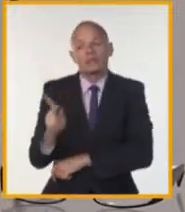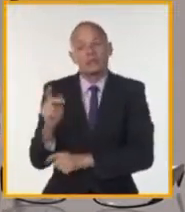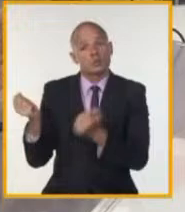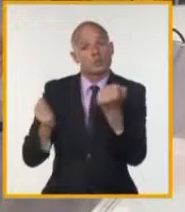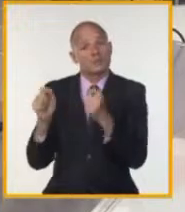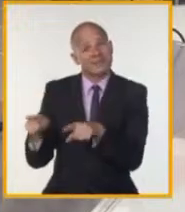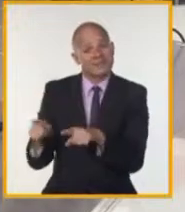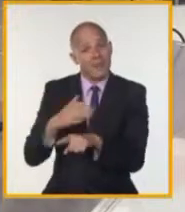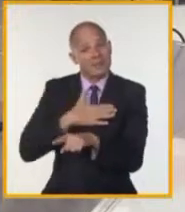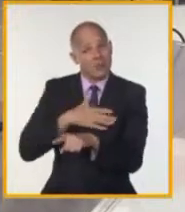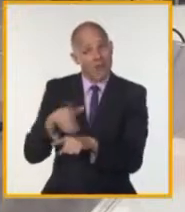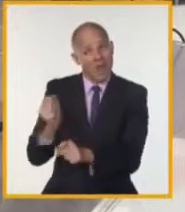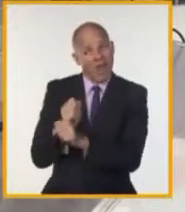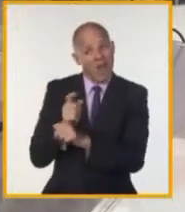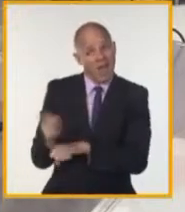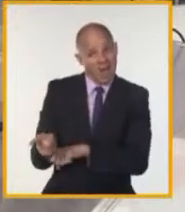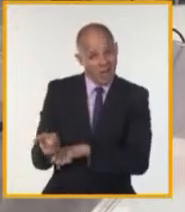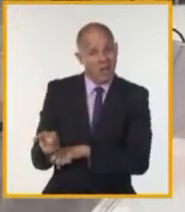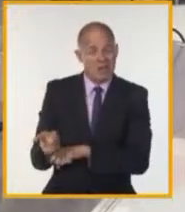dentro de todo de todas las empresas,